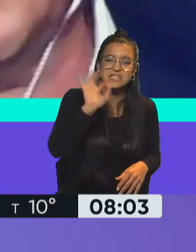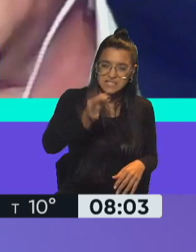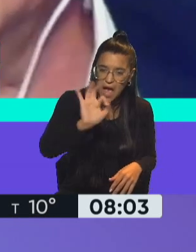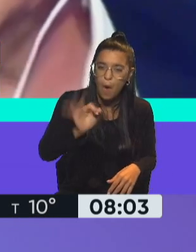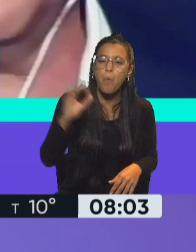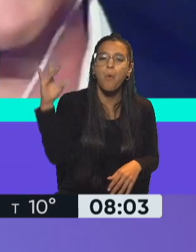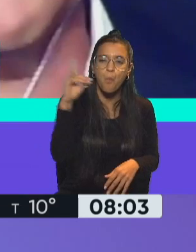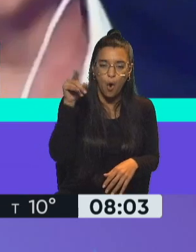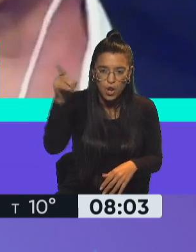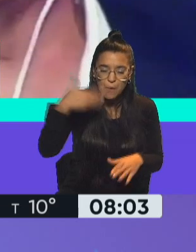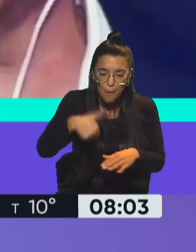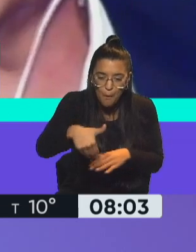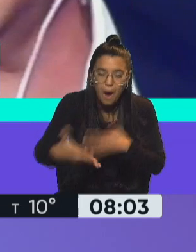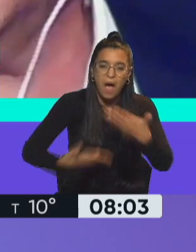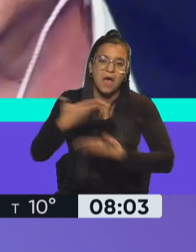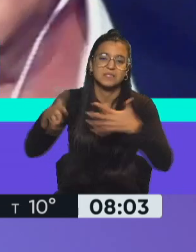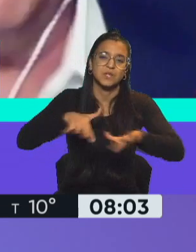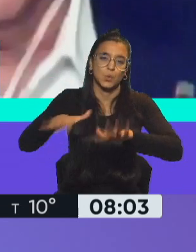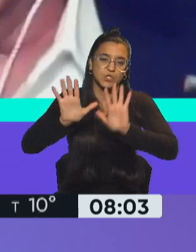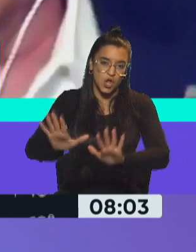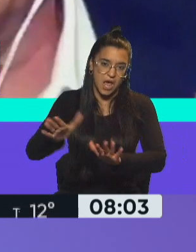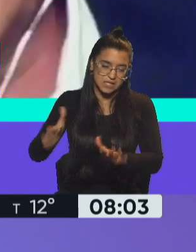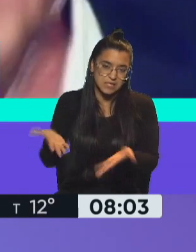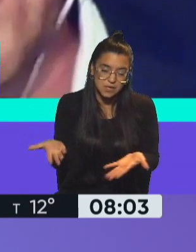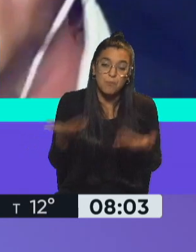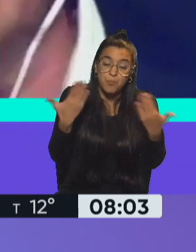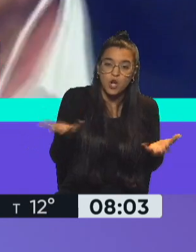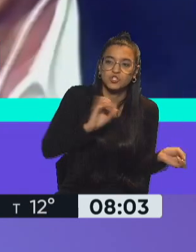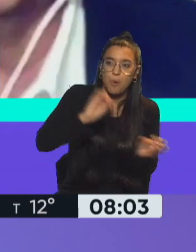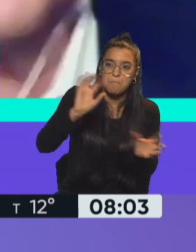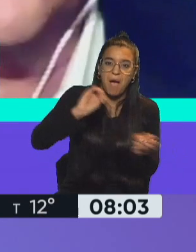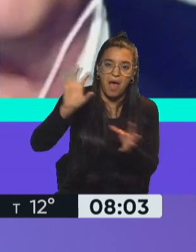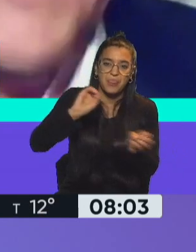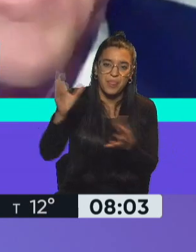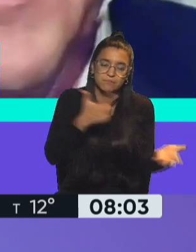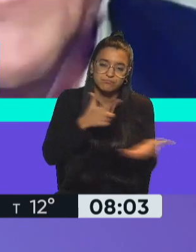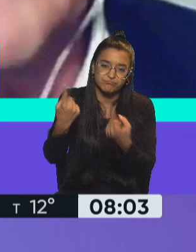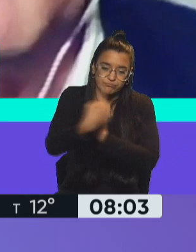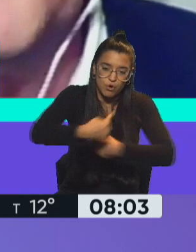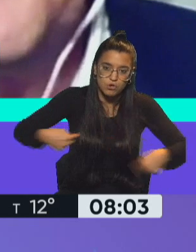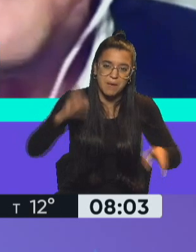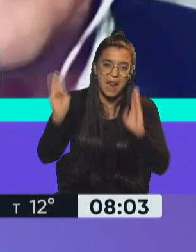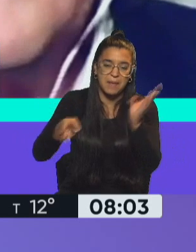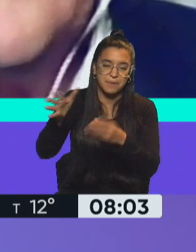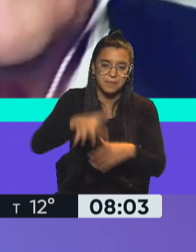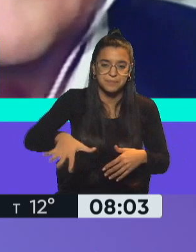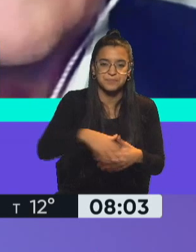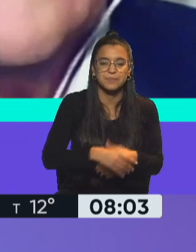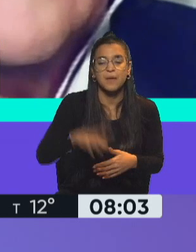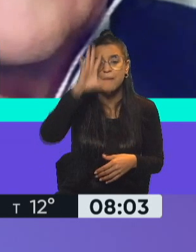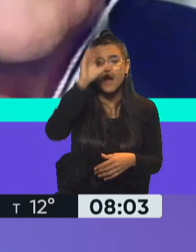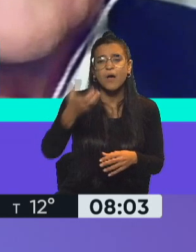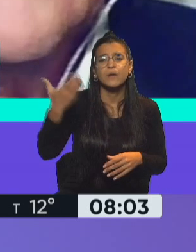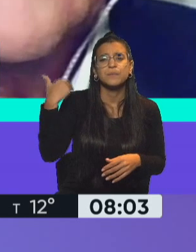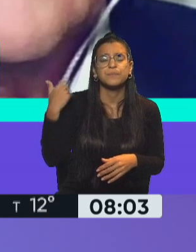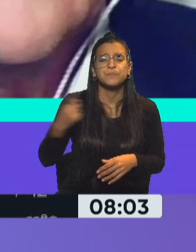en Bolivia se iban a dar los hechos que se dieron y por eso estaba enviando refuerzos para reprimir. Embajador, cuando usted estaba